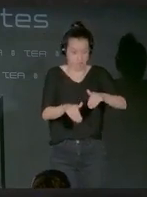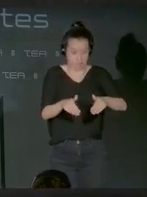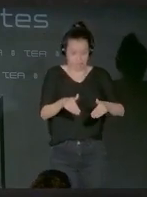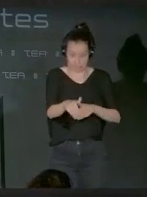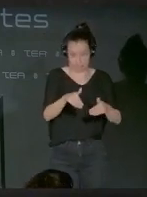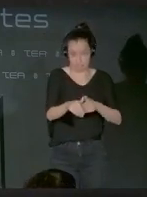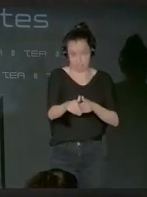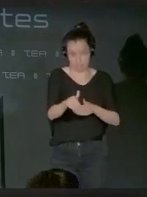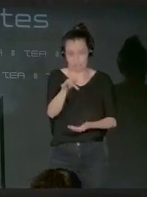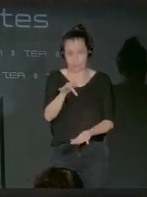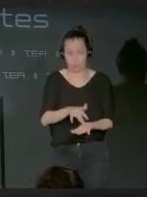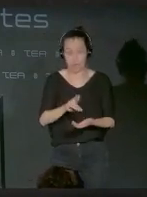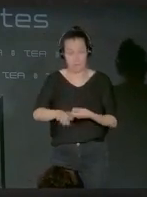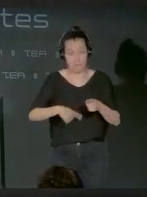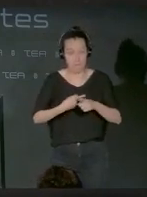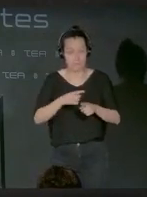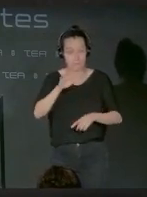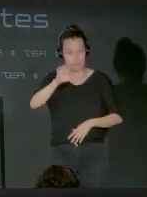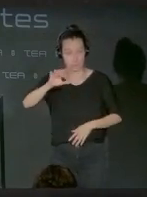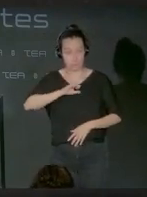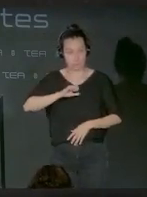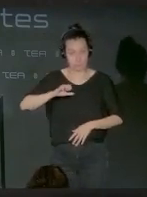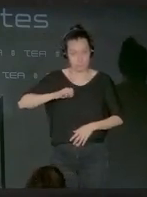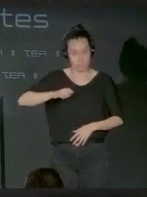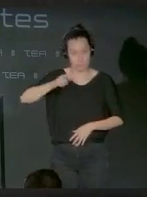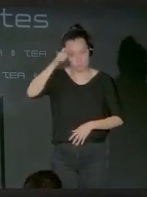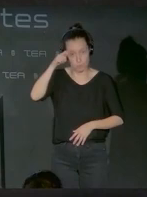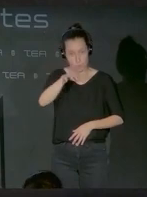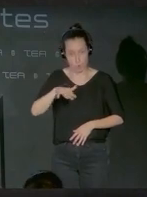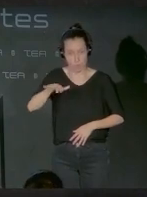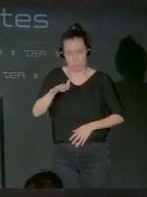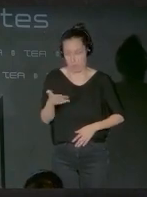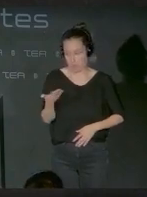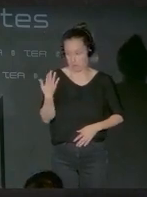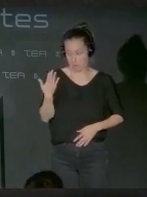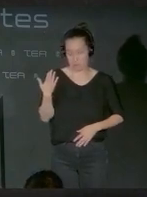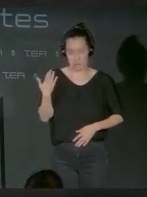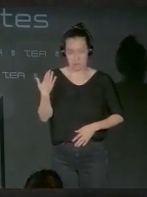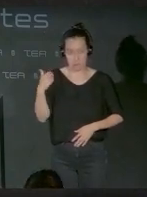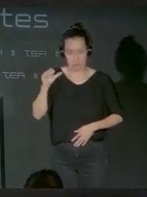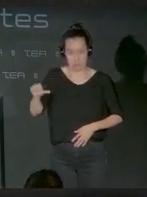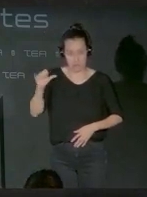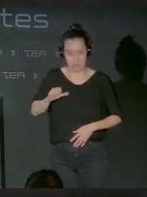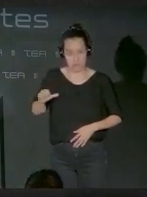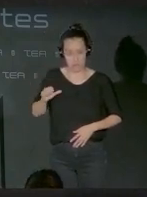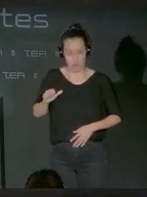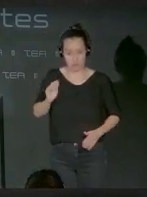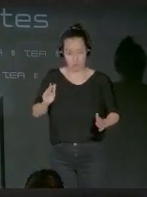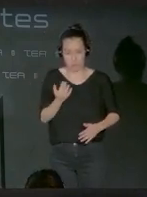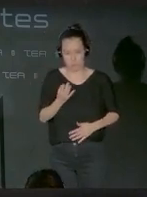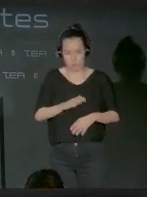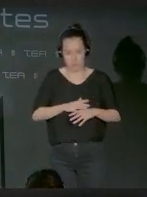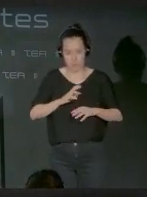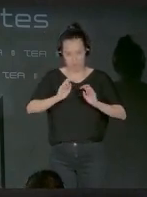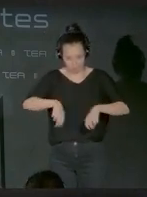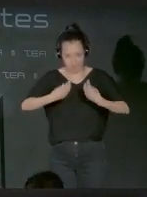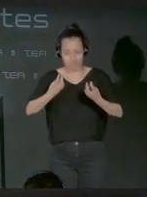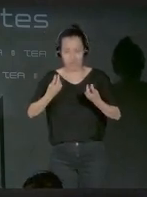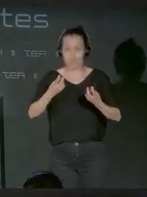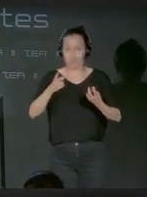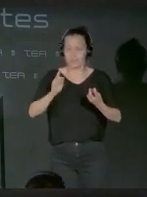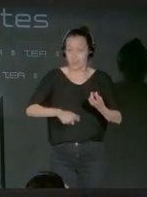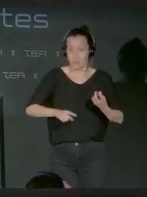un par de semanas como autonómico y municipal por las elecciones que se celebraron hace unas pocas semanas Y por último por las posibilidades